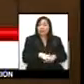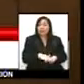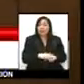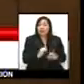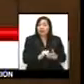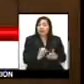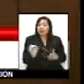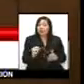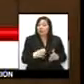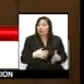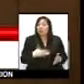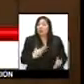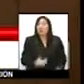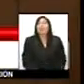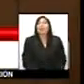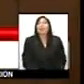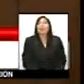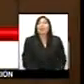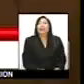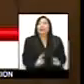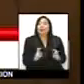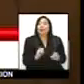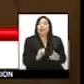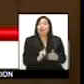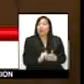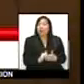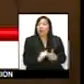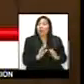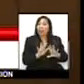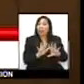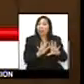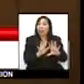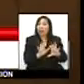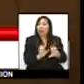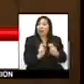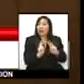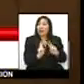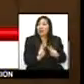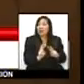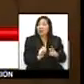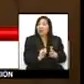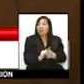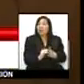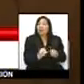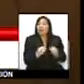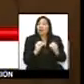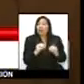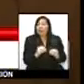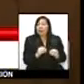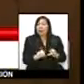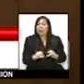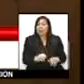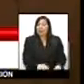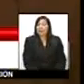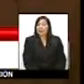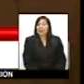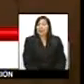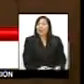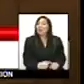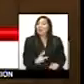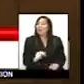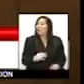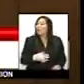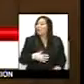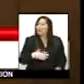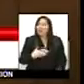y en gestión. Y entonces son los temas que hay que evaluar, ver qué cambios se tienen que hacer, pero no